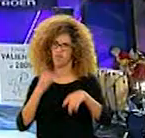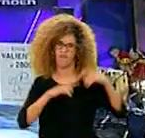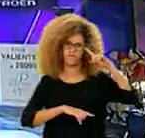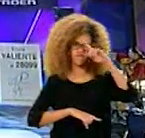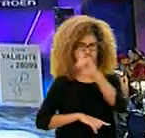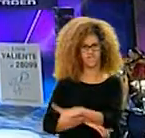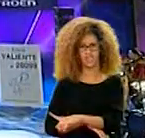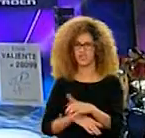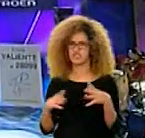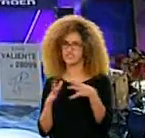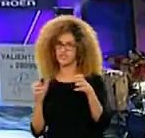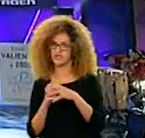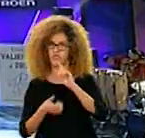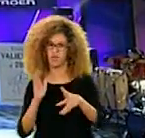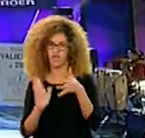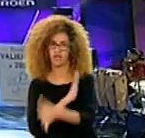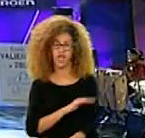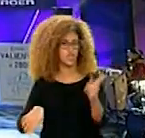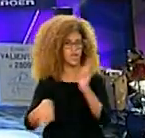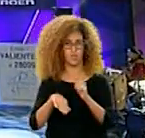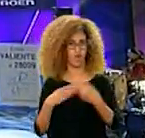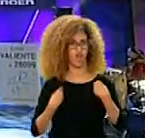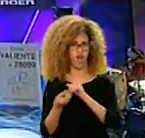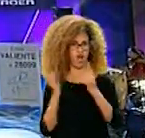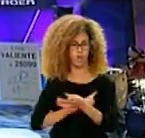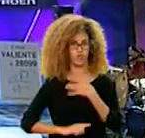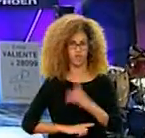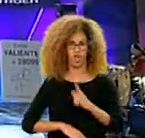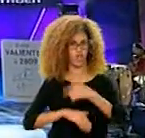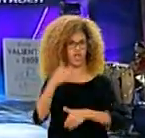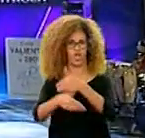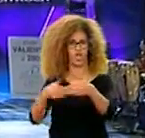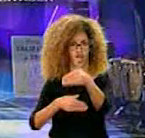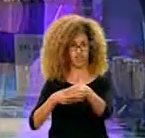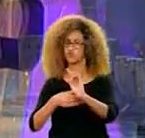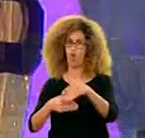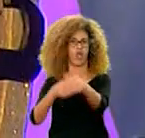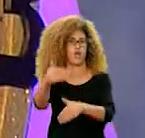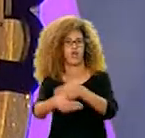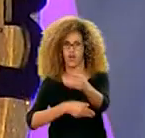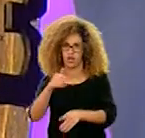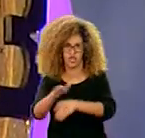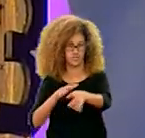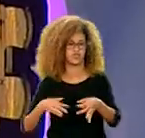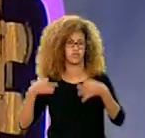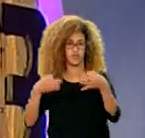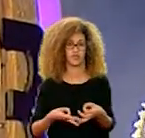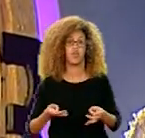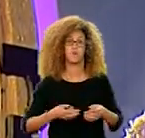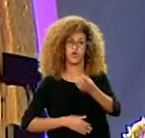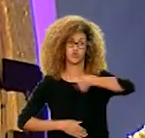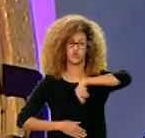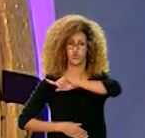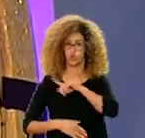eterno, aquel que cambia tu vida en un instante, que no para y siempre va hacia adelante. Pero quienes guardamos el